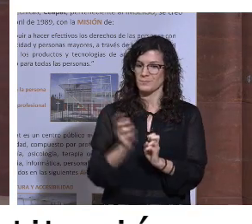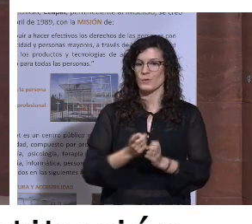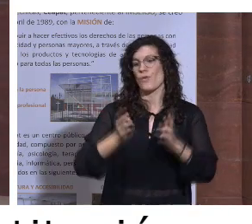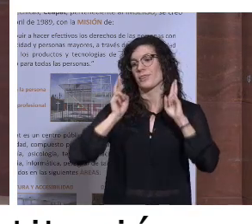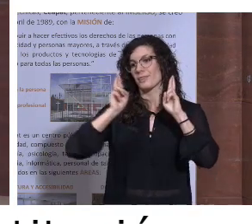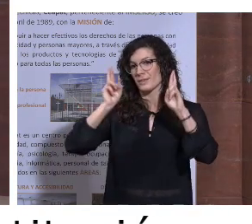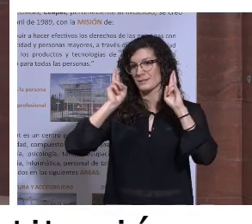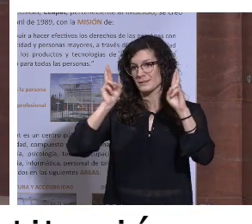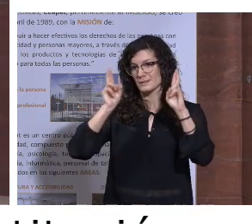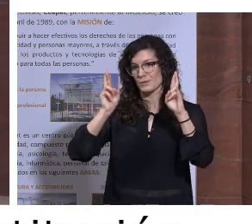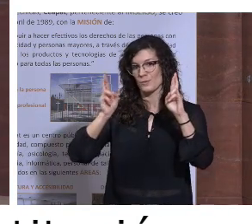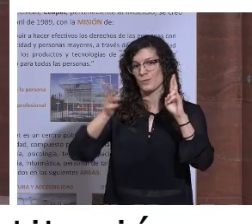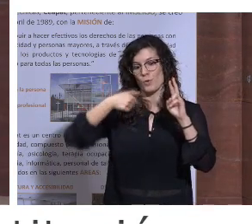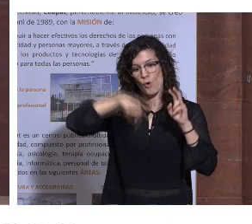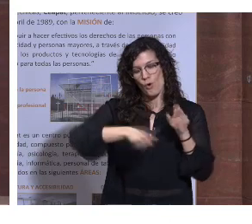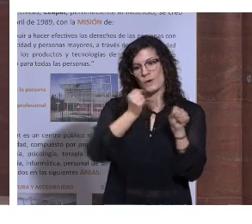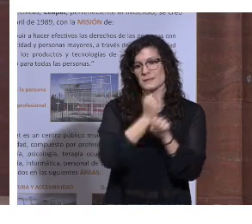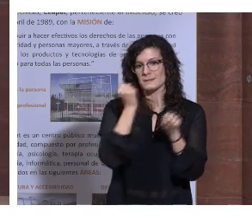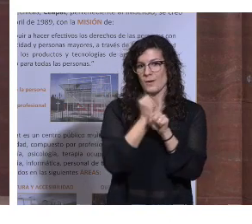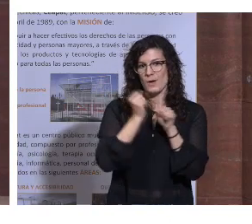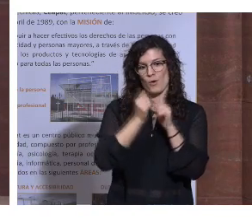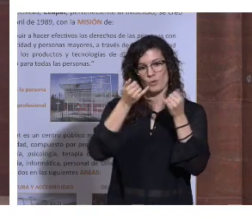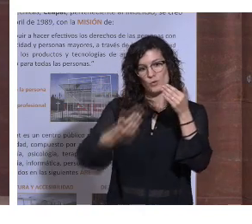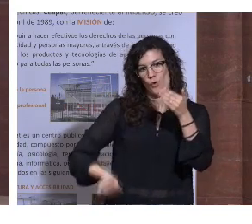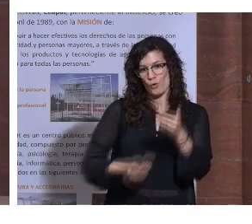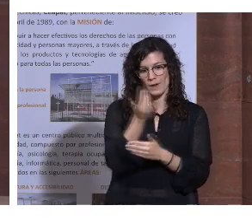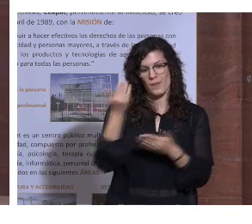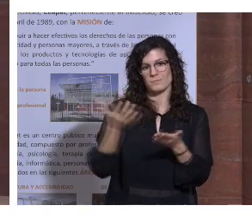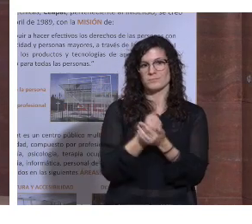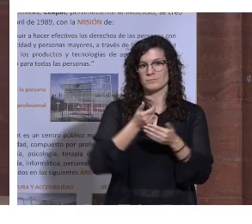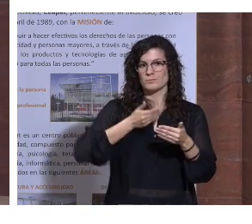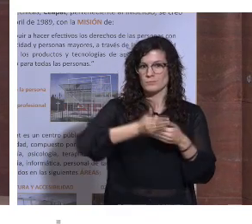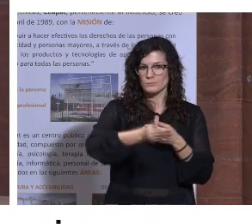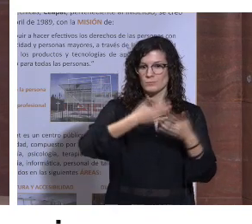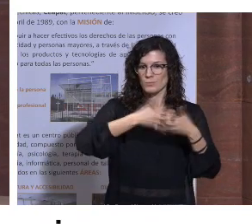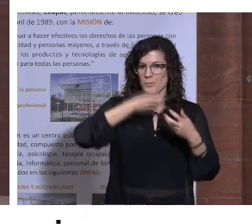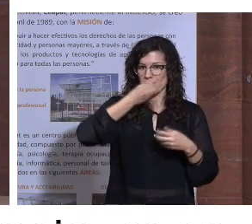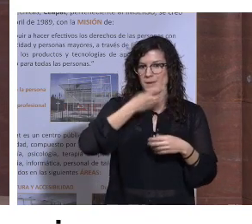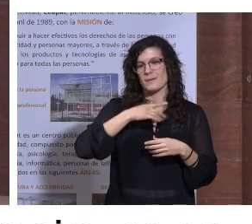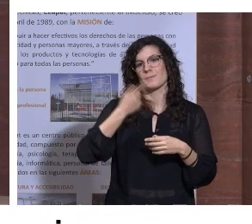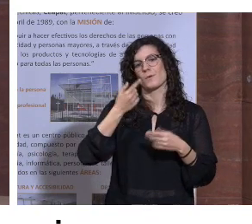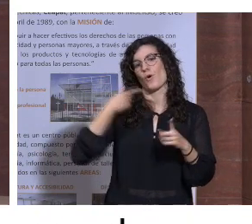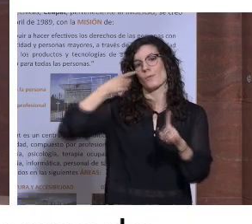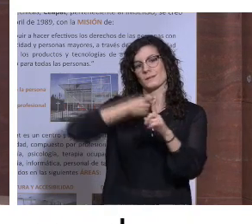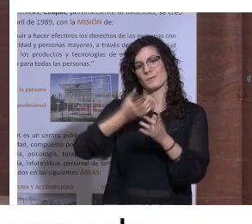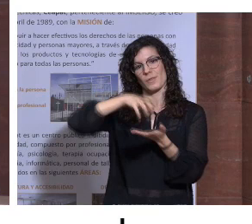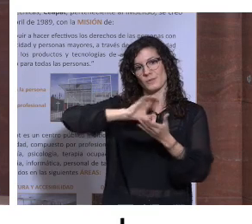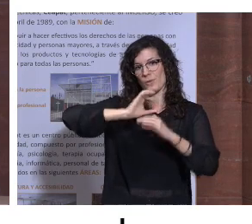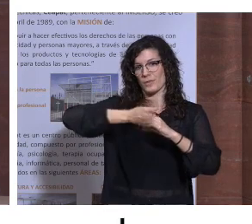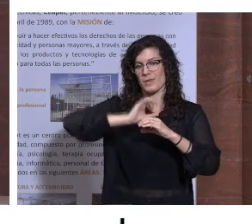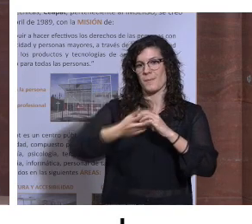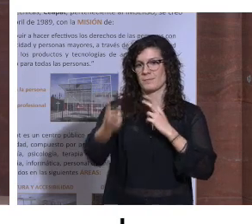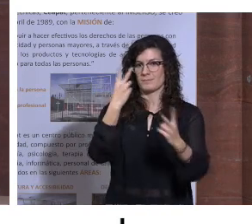que los trabajos de hoy, de esta jornada, sean fructíferos y hagamos visible al CEAPAD, que no tenga